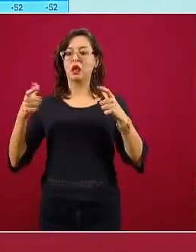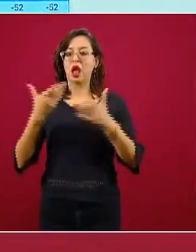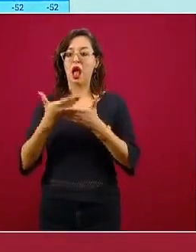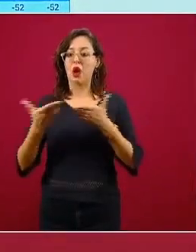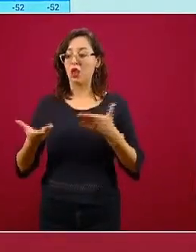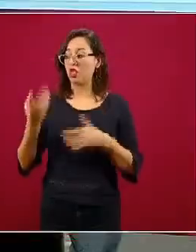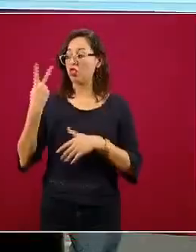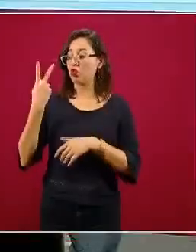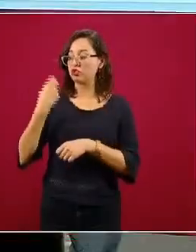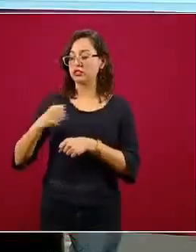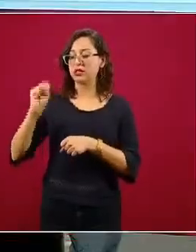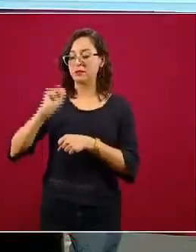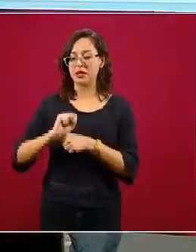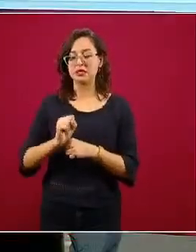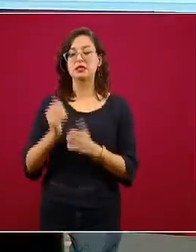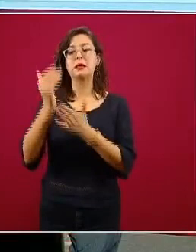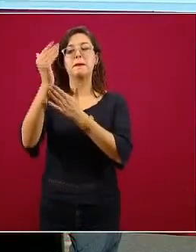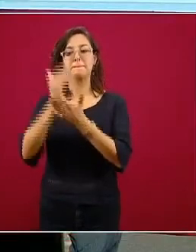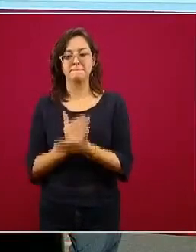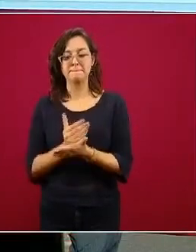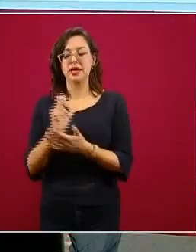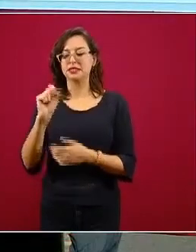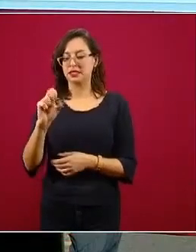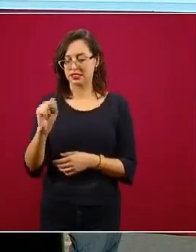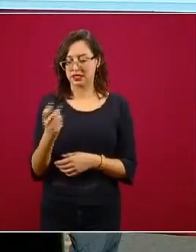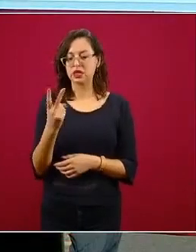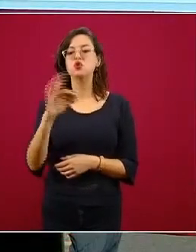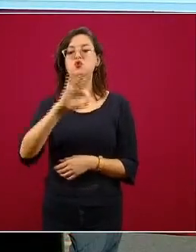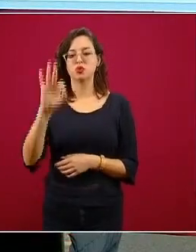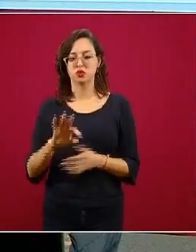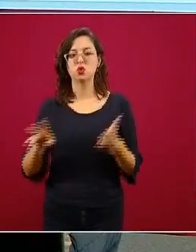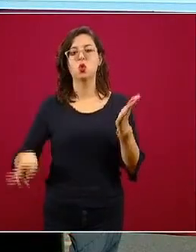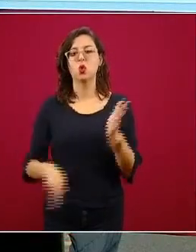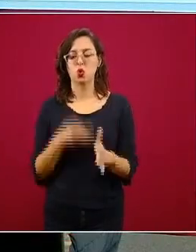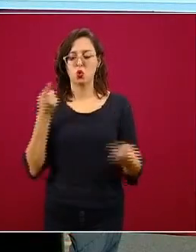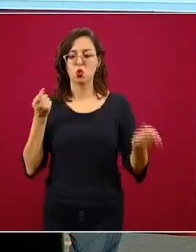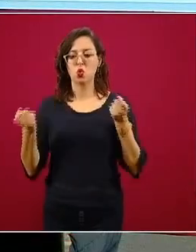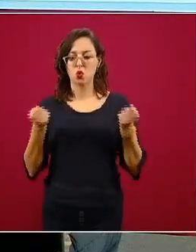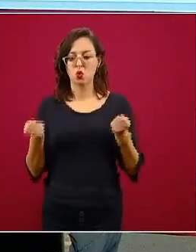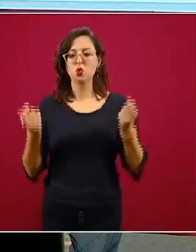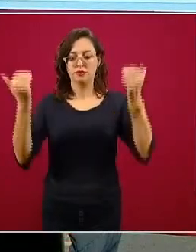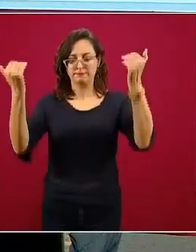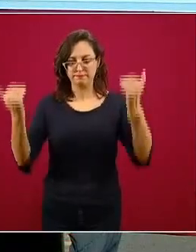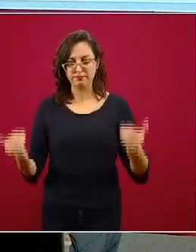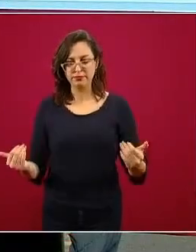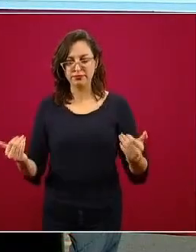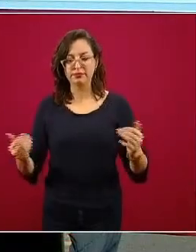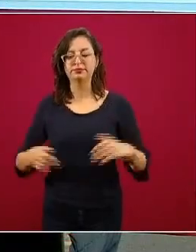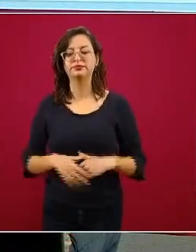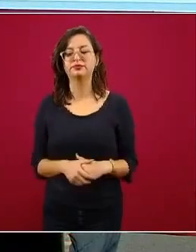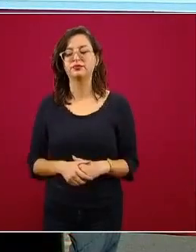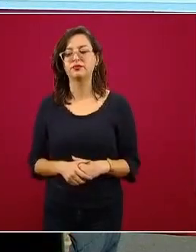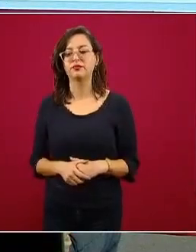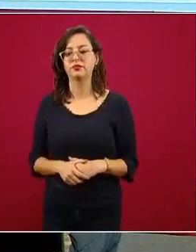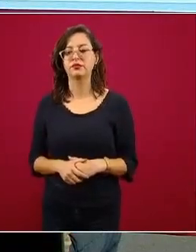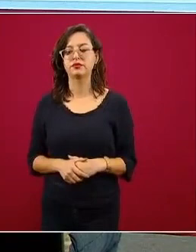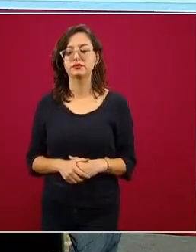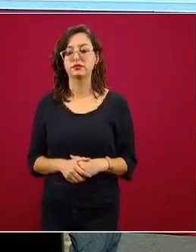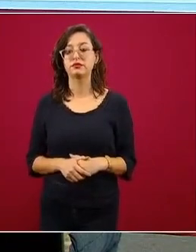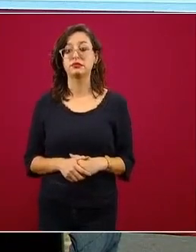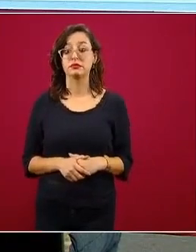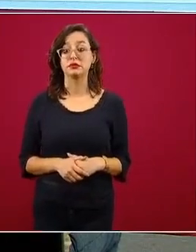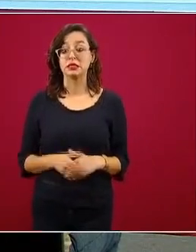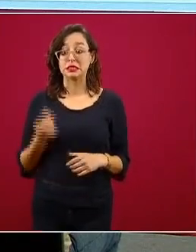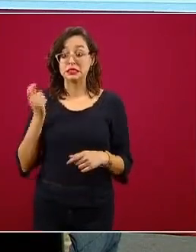25, hace 2 semanas, tenemos reducción de 62%, 59% en la semana 26. Entonces, hubo